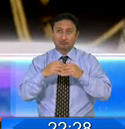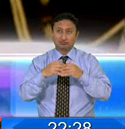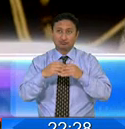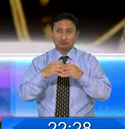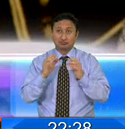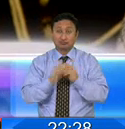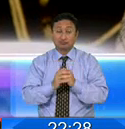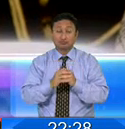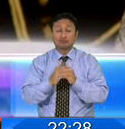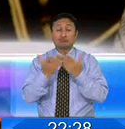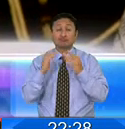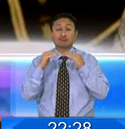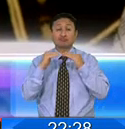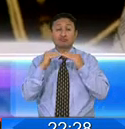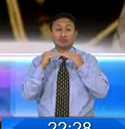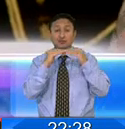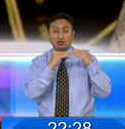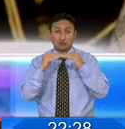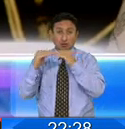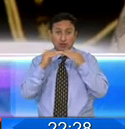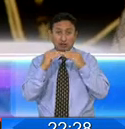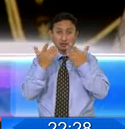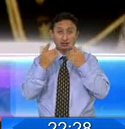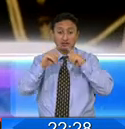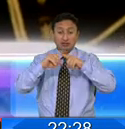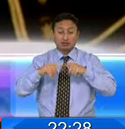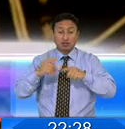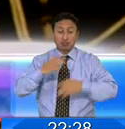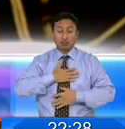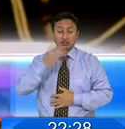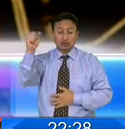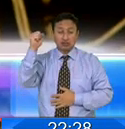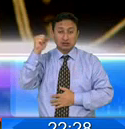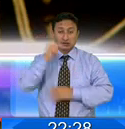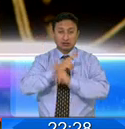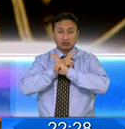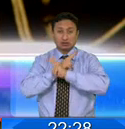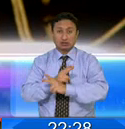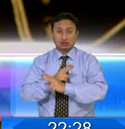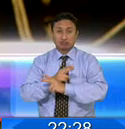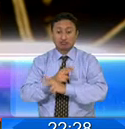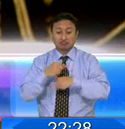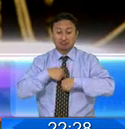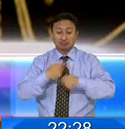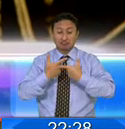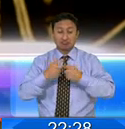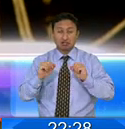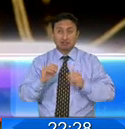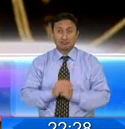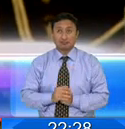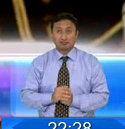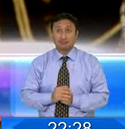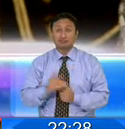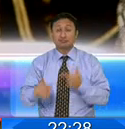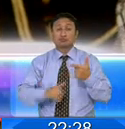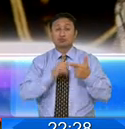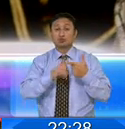La democracia implica defender derechos y libertades, y esa es la segunda